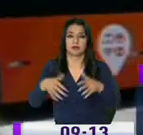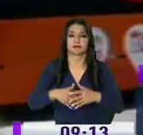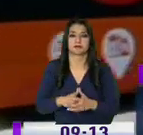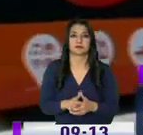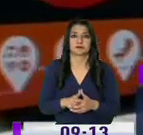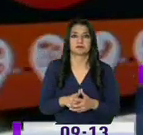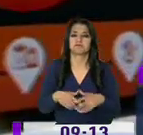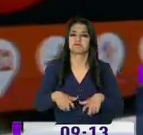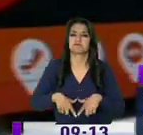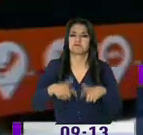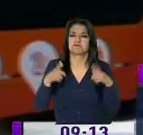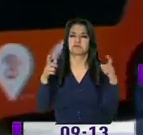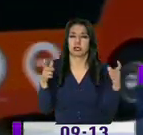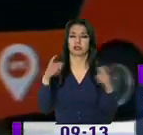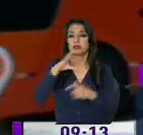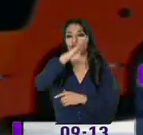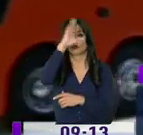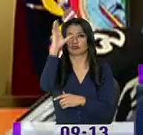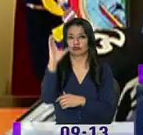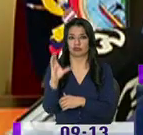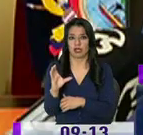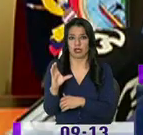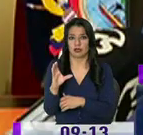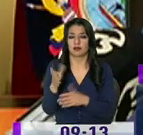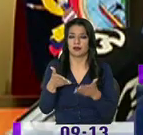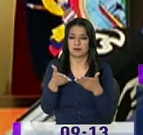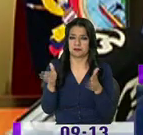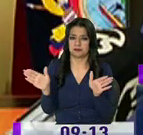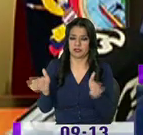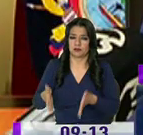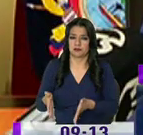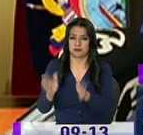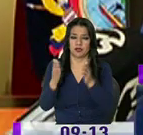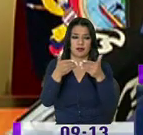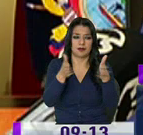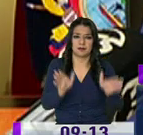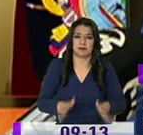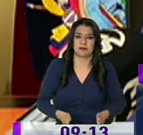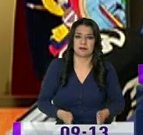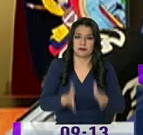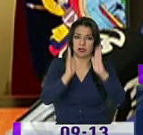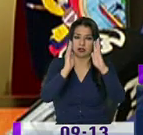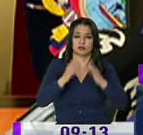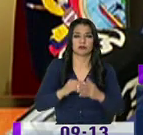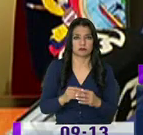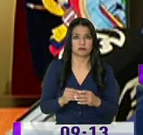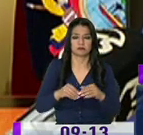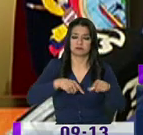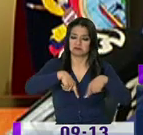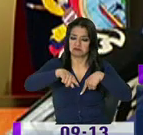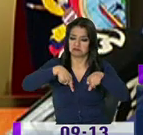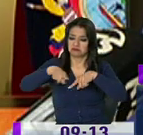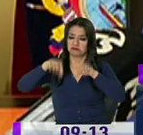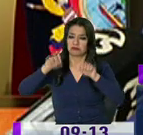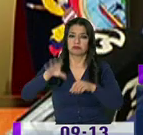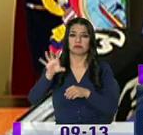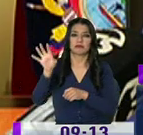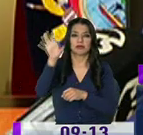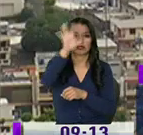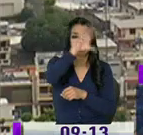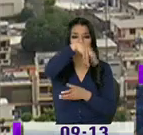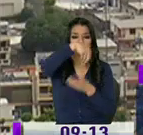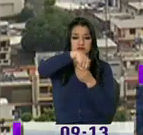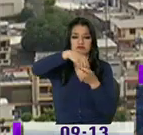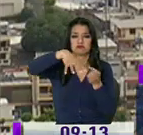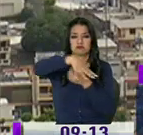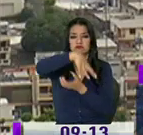mayor parte de la costa tenemos las vías habilitadas, tenemos capacidad pues de movilización entre provincias y dentro de las